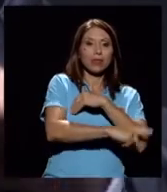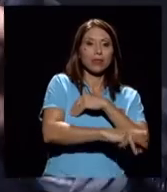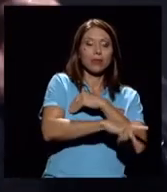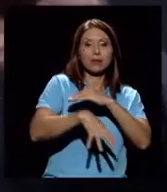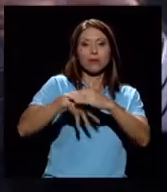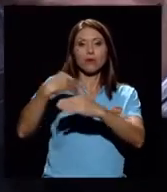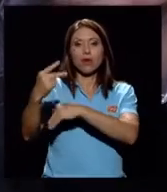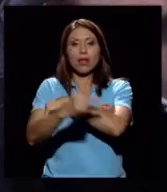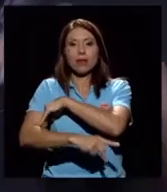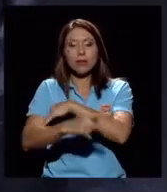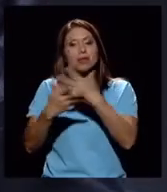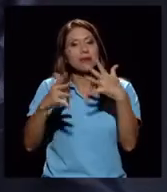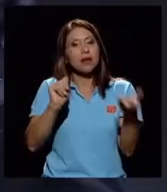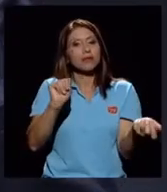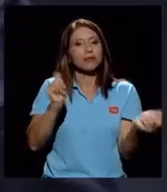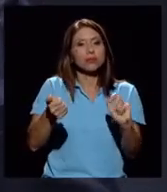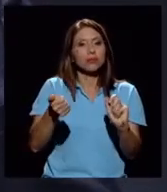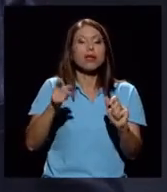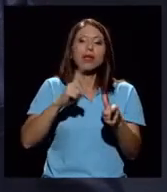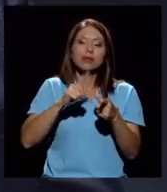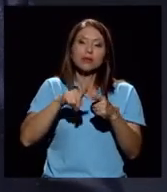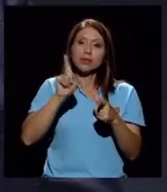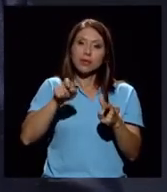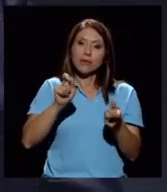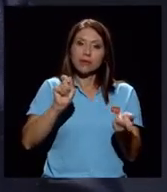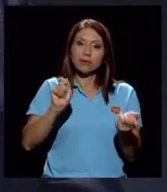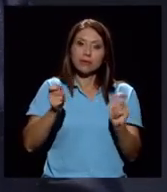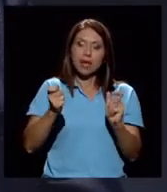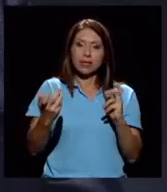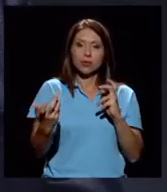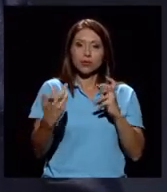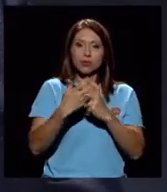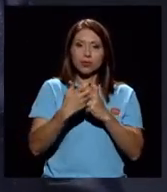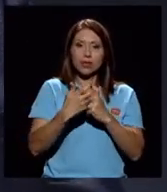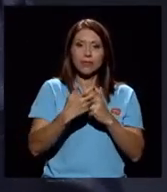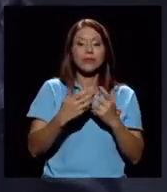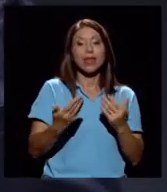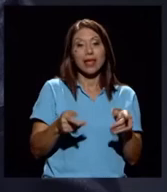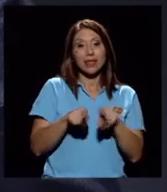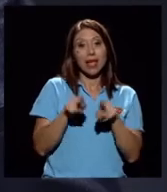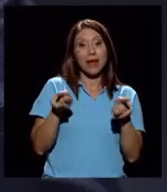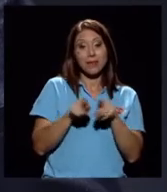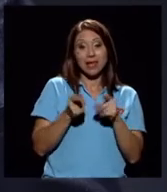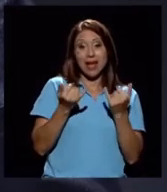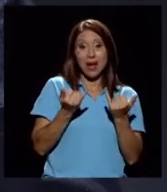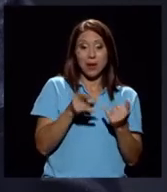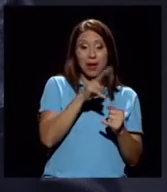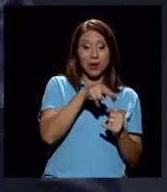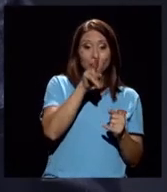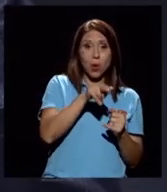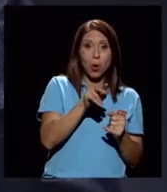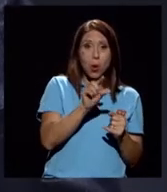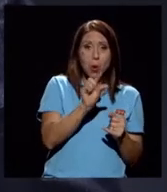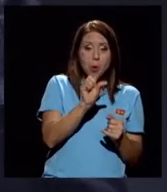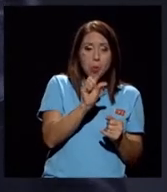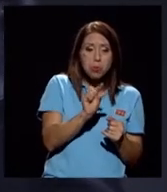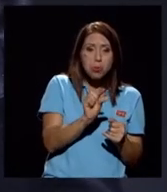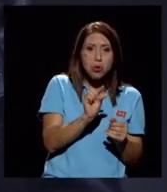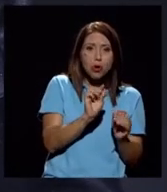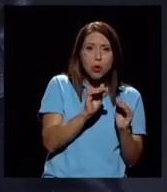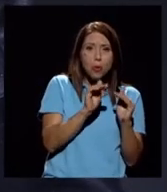entonces tenía que hacerse ese ajuste a mí me parece que la devaluación que se ha producido es suficiente para tomar en consideración